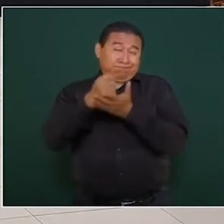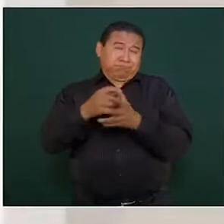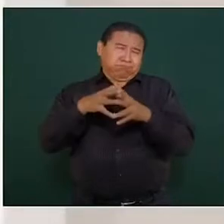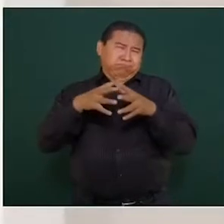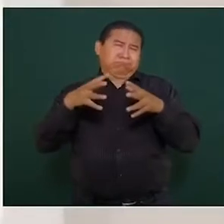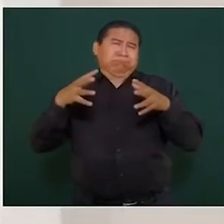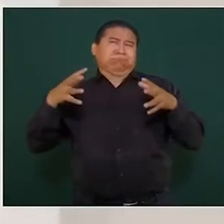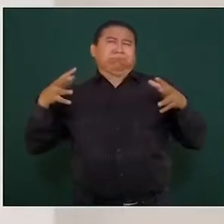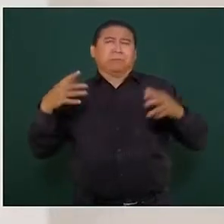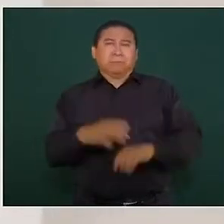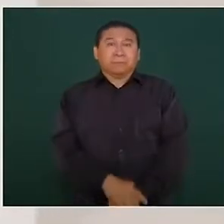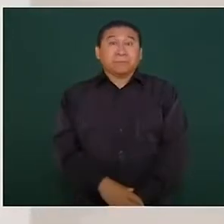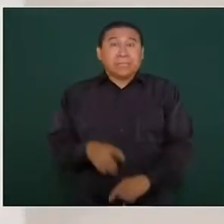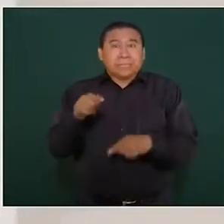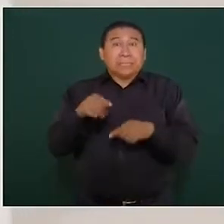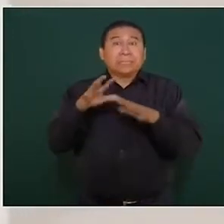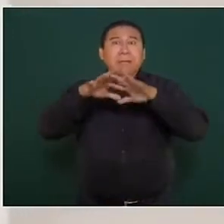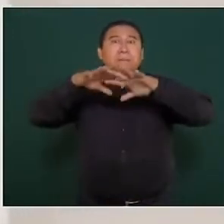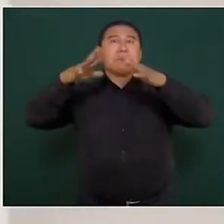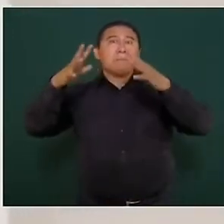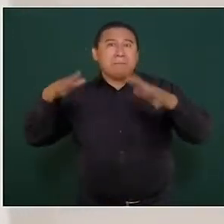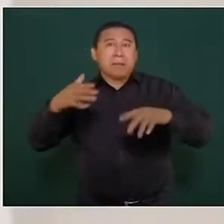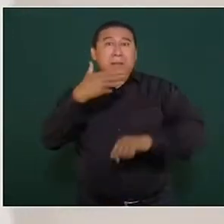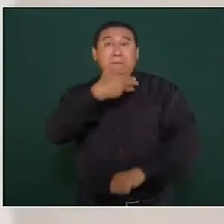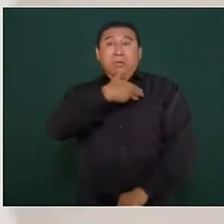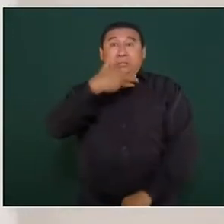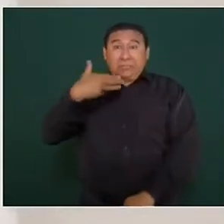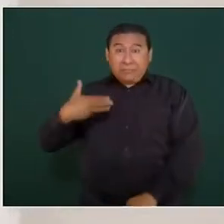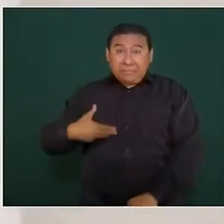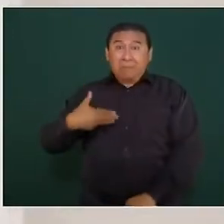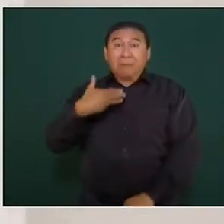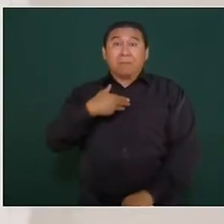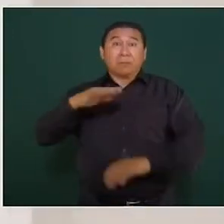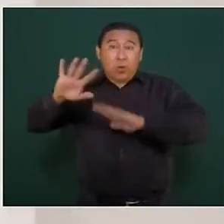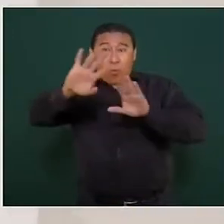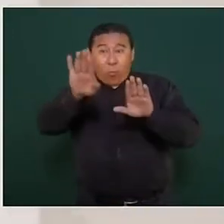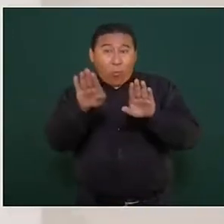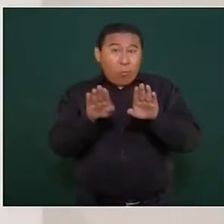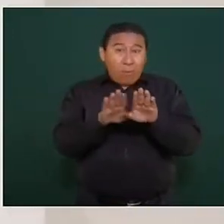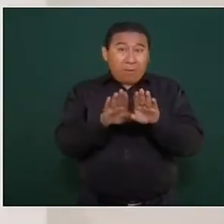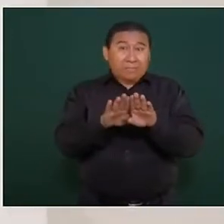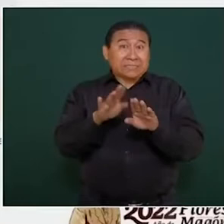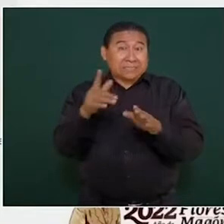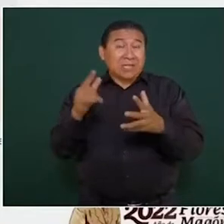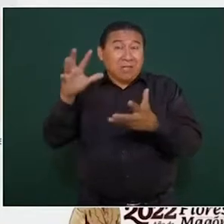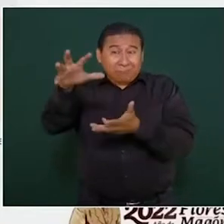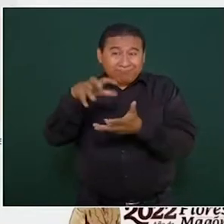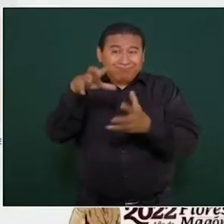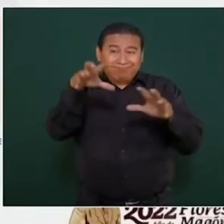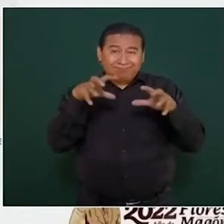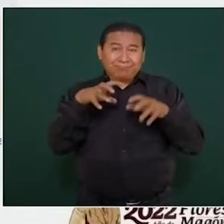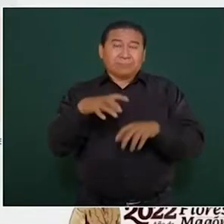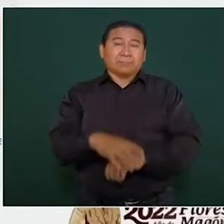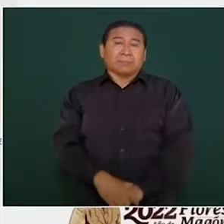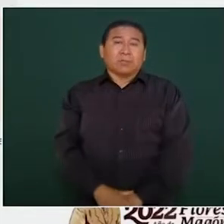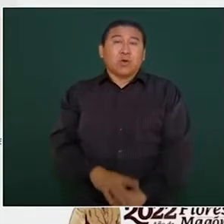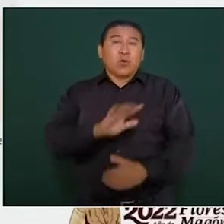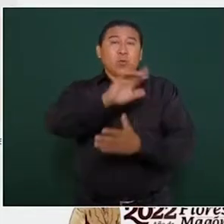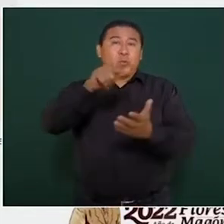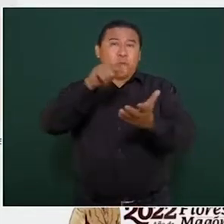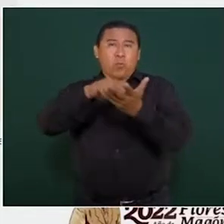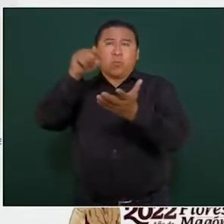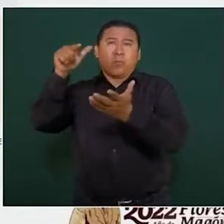recolecta esto es en la mar y en los municipios o sea sobre la costa esto es lo que llevamos hoy en día en lugares